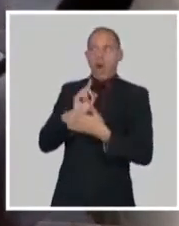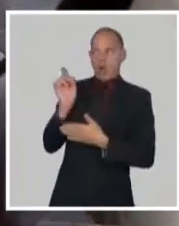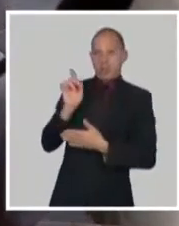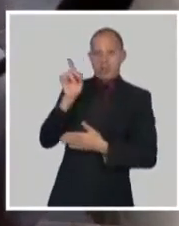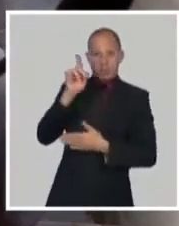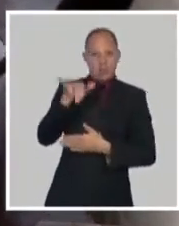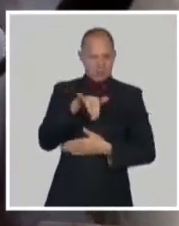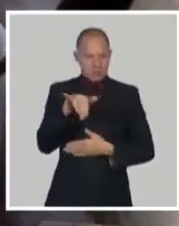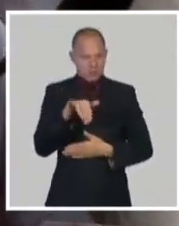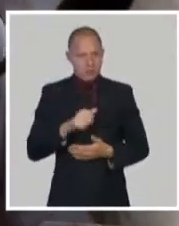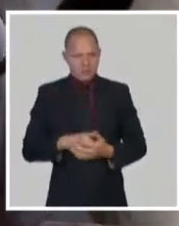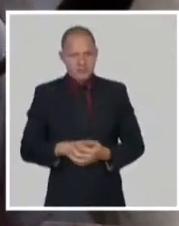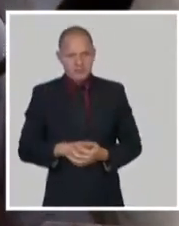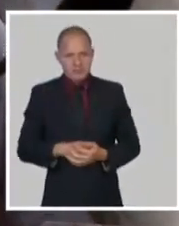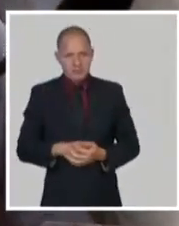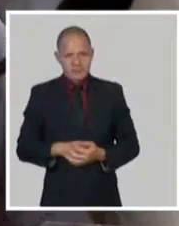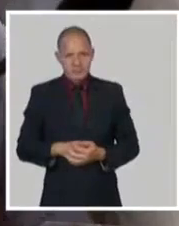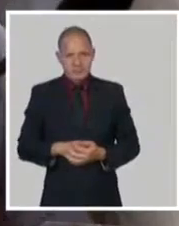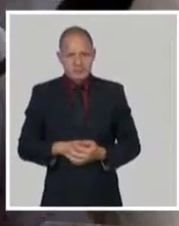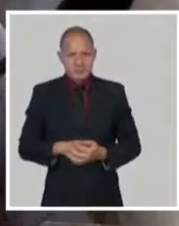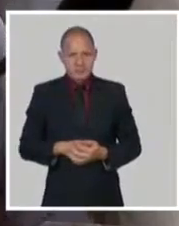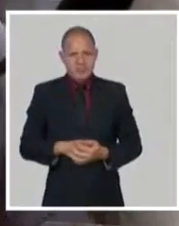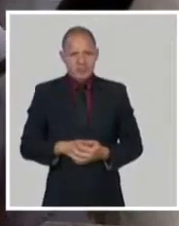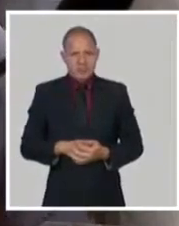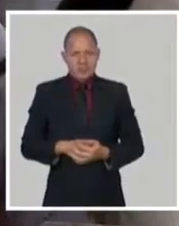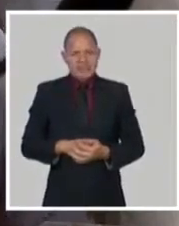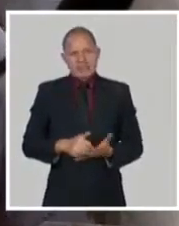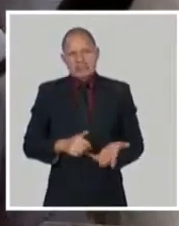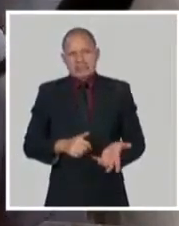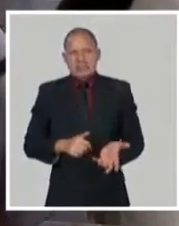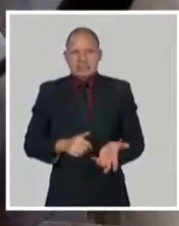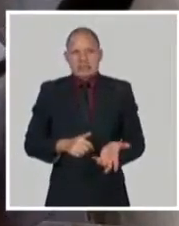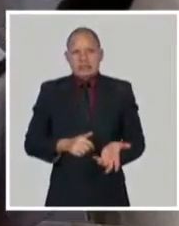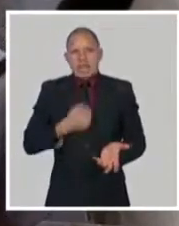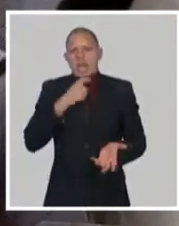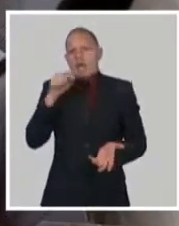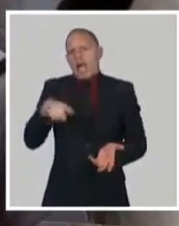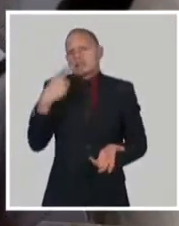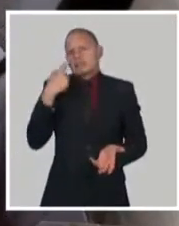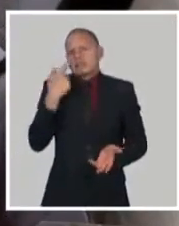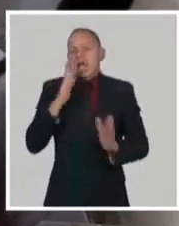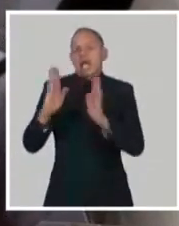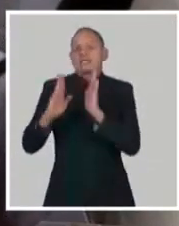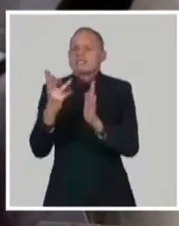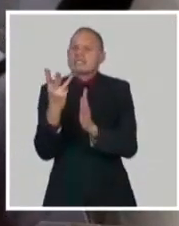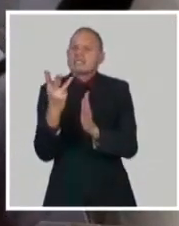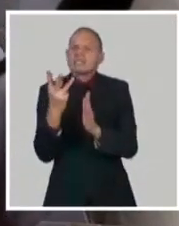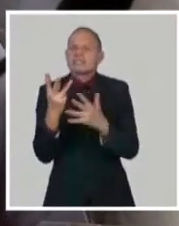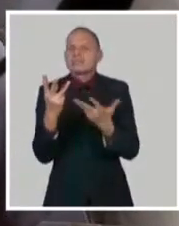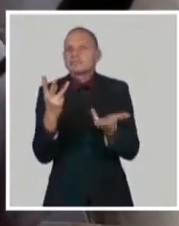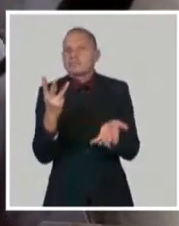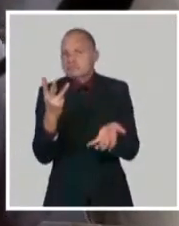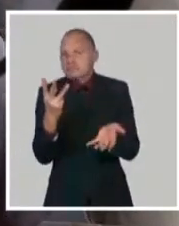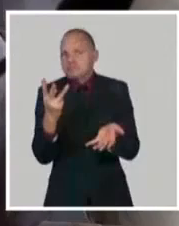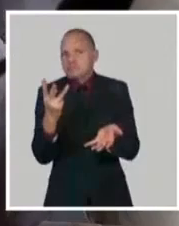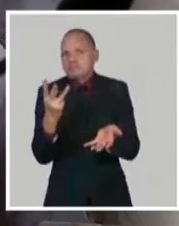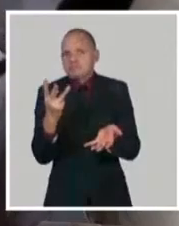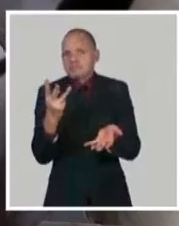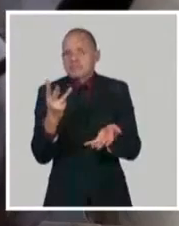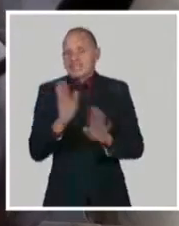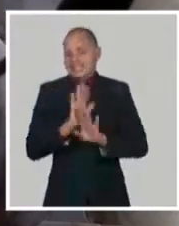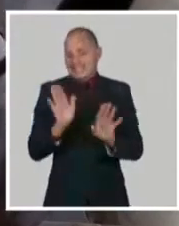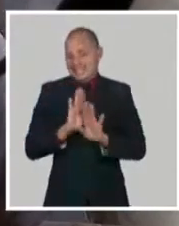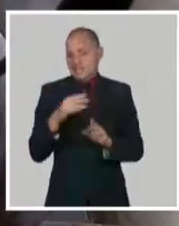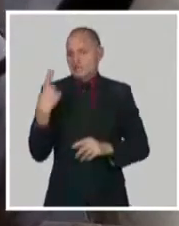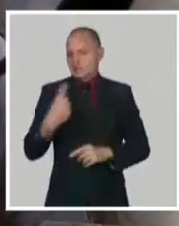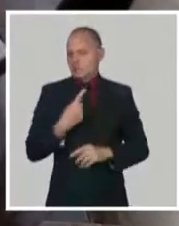en el extranjero también. En términos de lo que necesita una fase 3, lamentablemente hemos